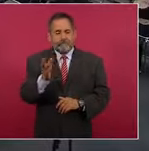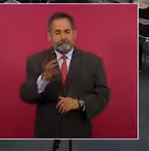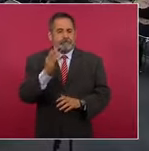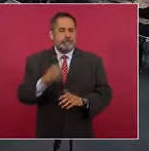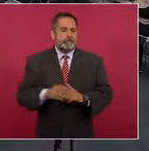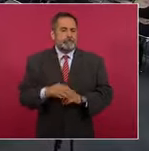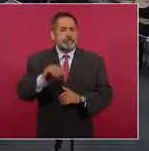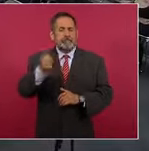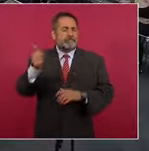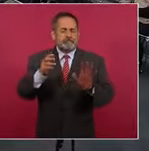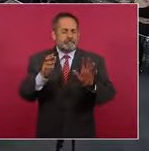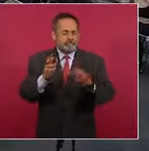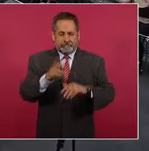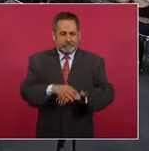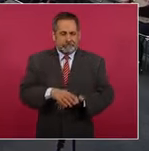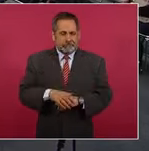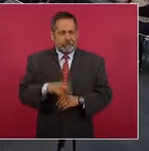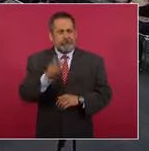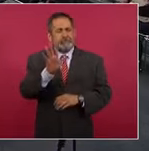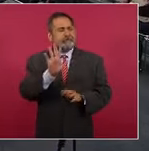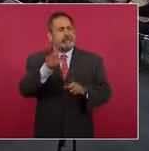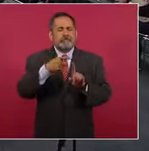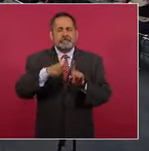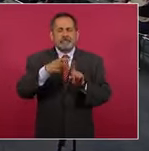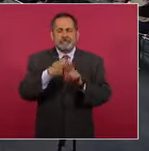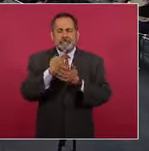Es otra. Es como una caricatura.